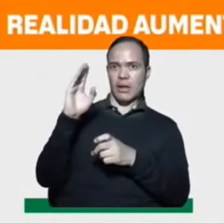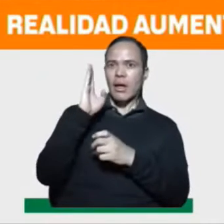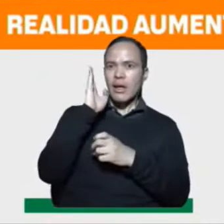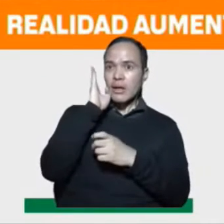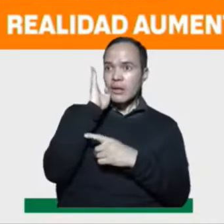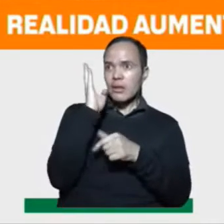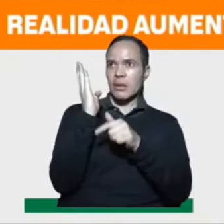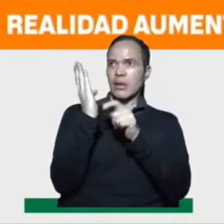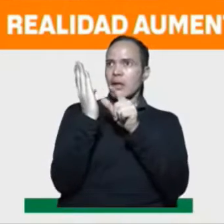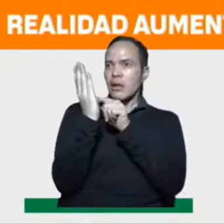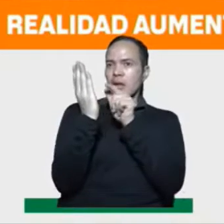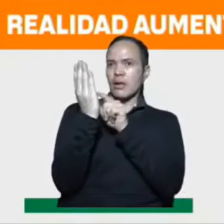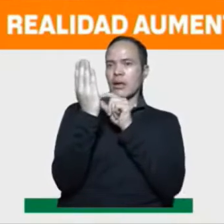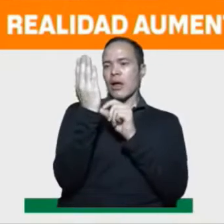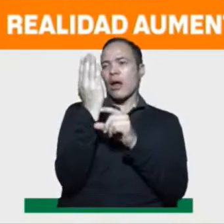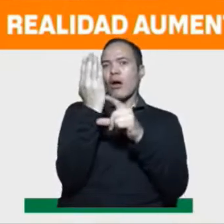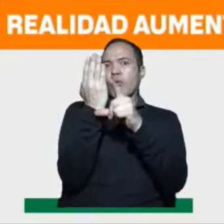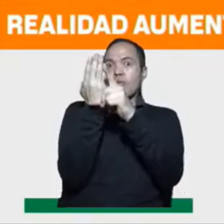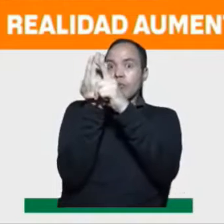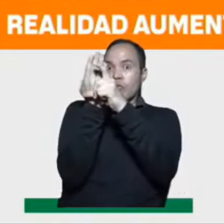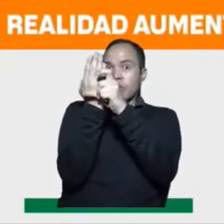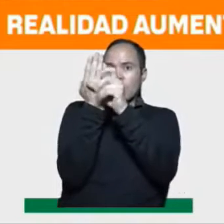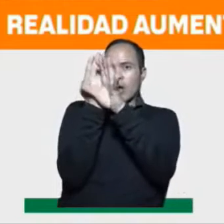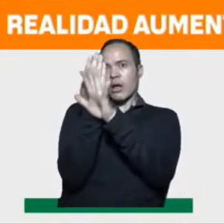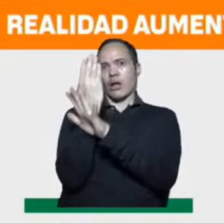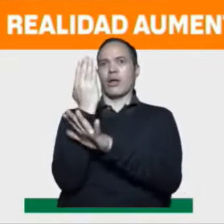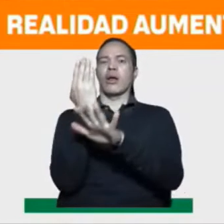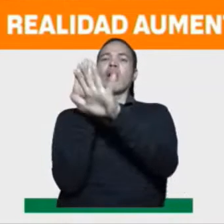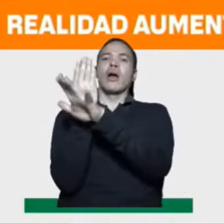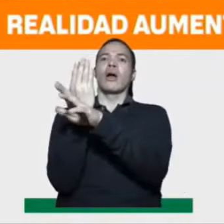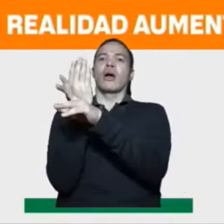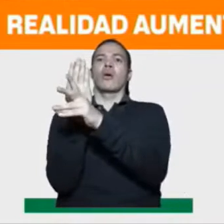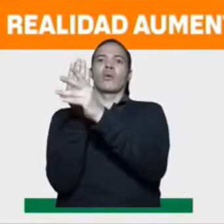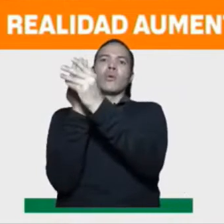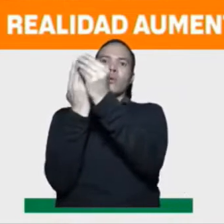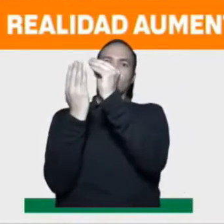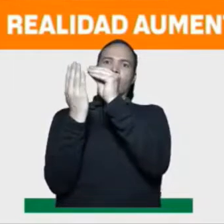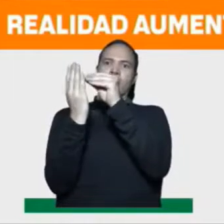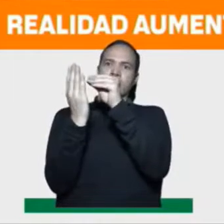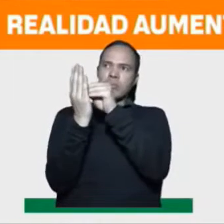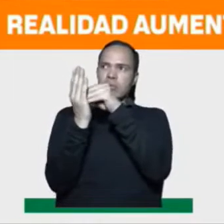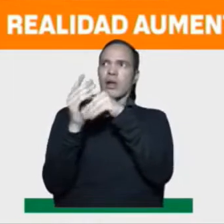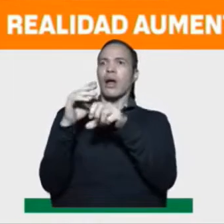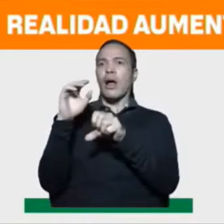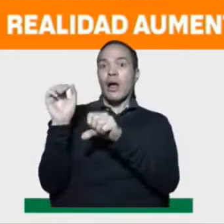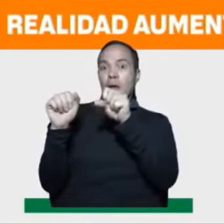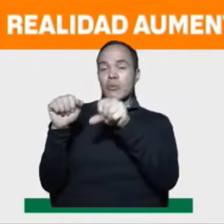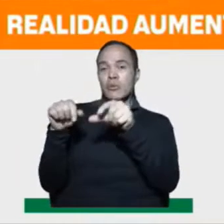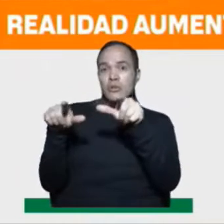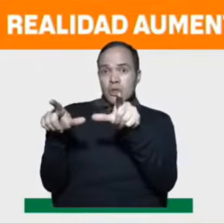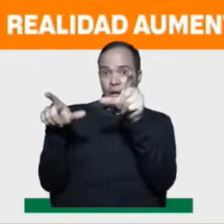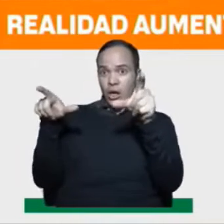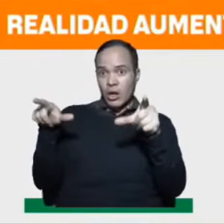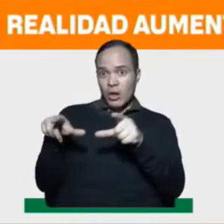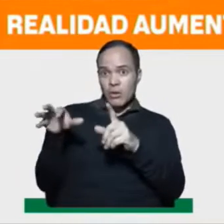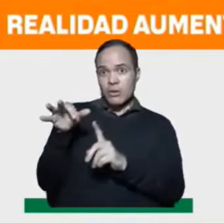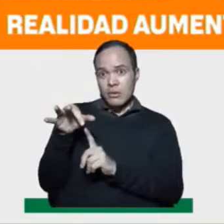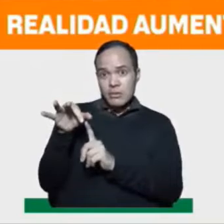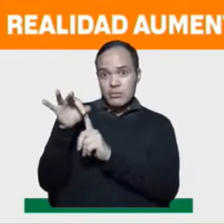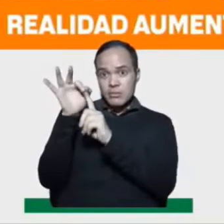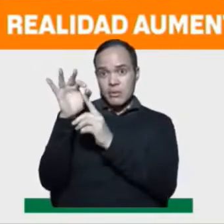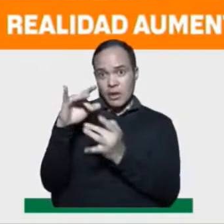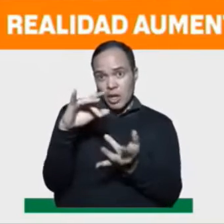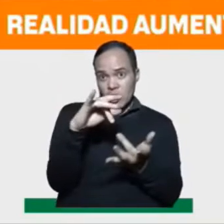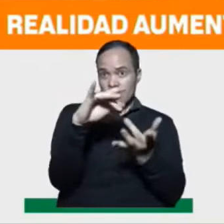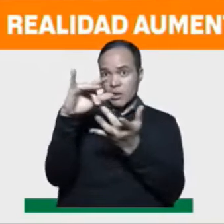través de imágenes, de iconos, de símbolos turísticos en esos sitios emblemáticos que queremos darle mayor relevancia